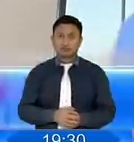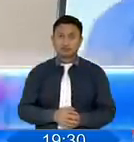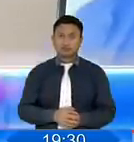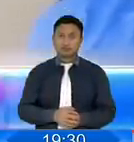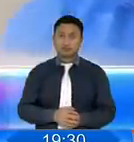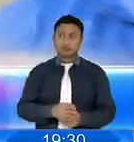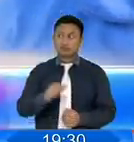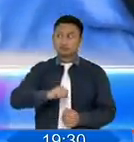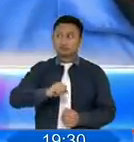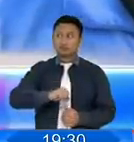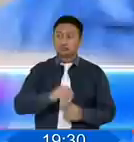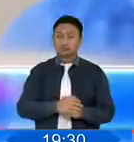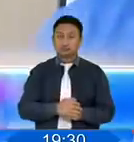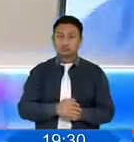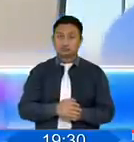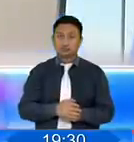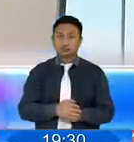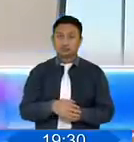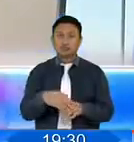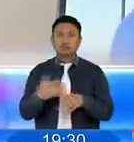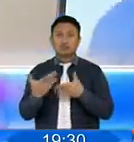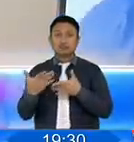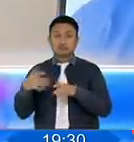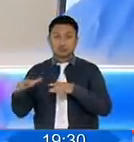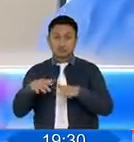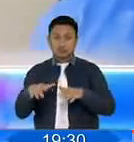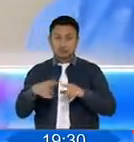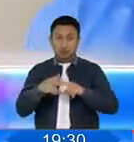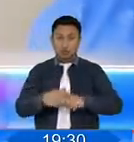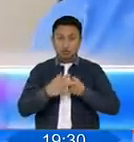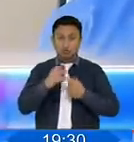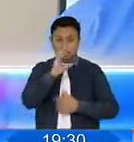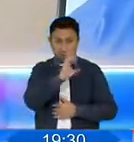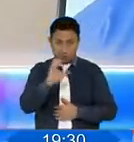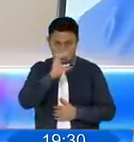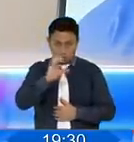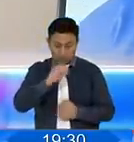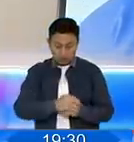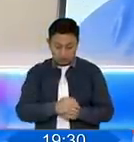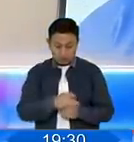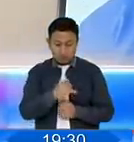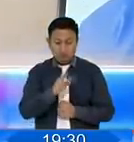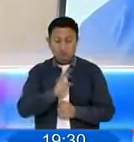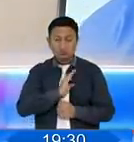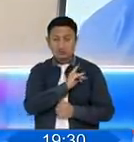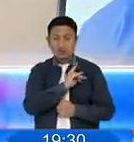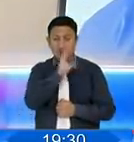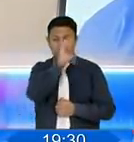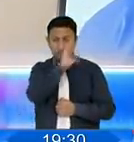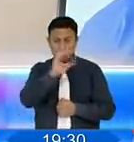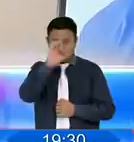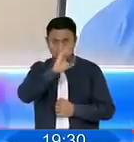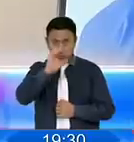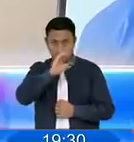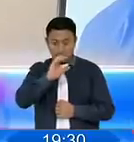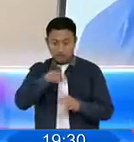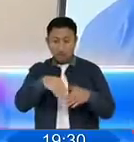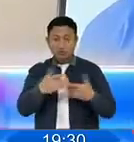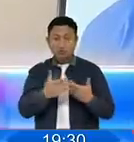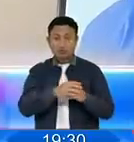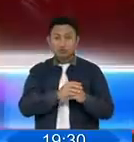nuestro dispositivo para el rastreo a través de la técnica de búsqueda con rumbo